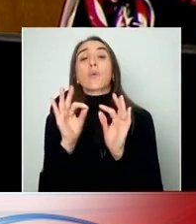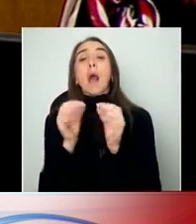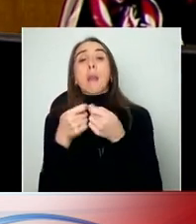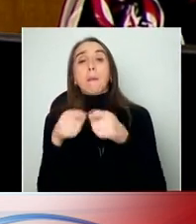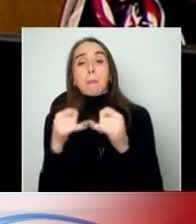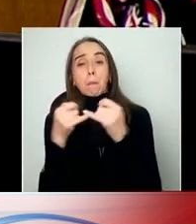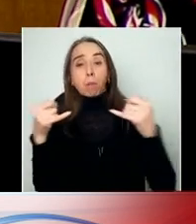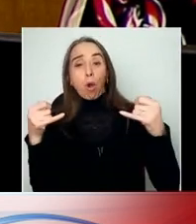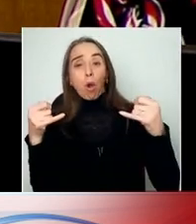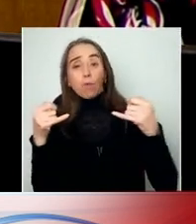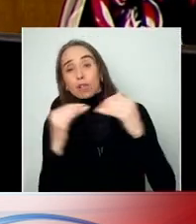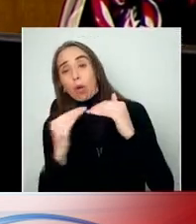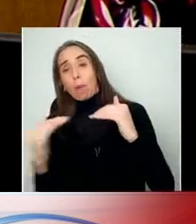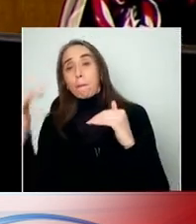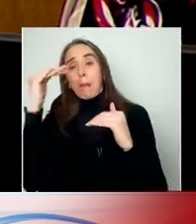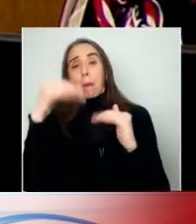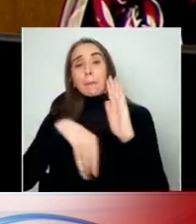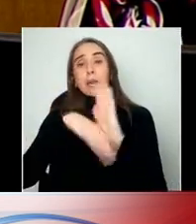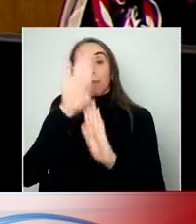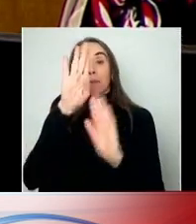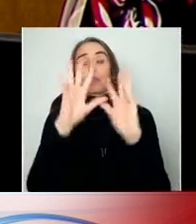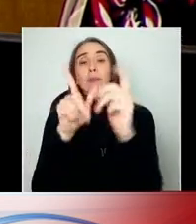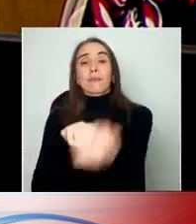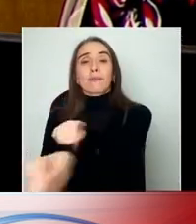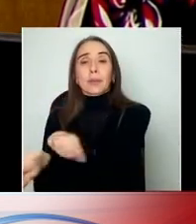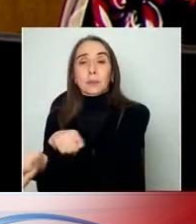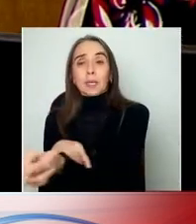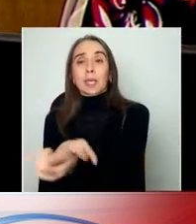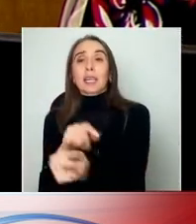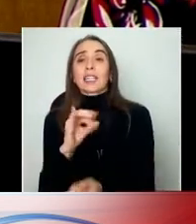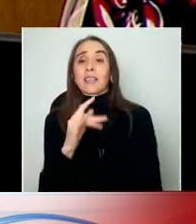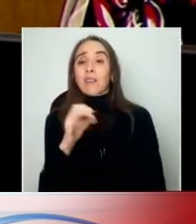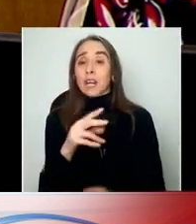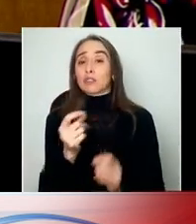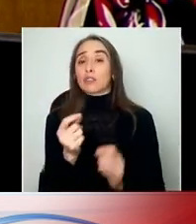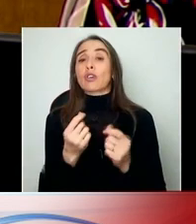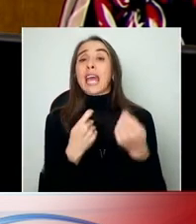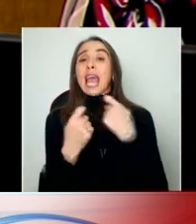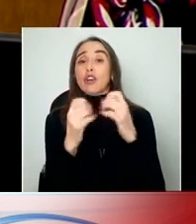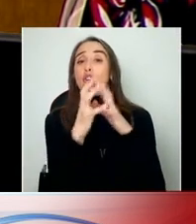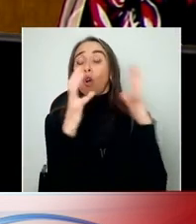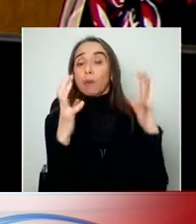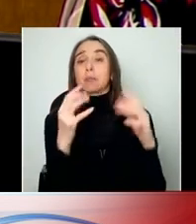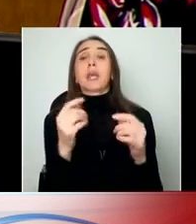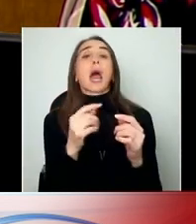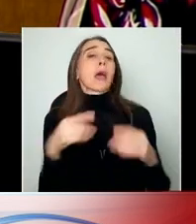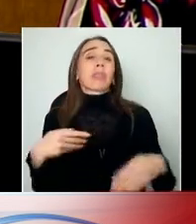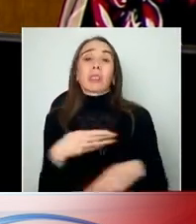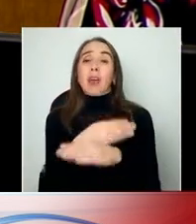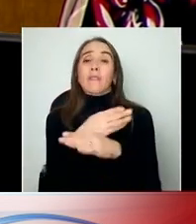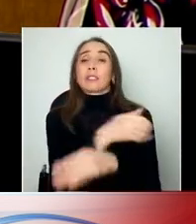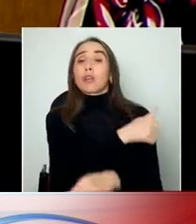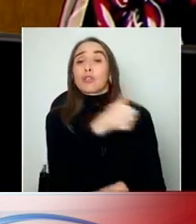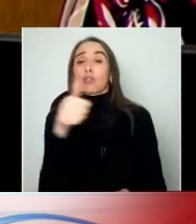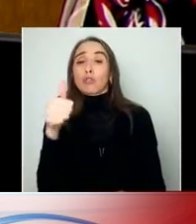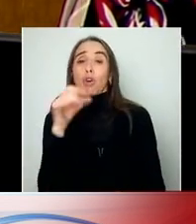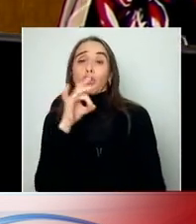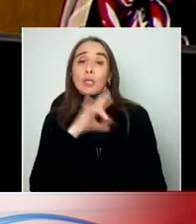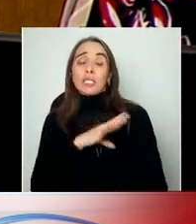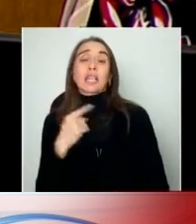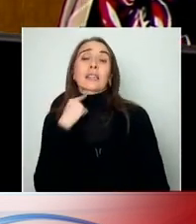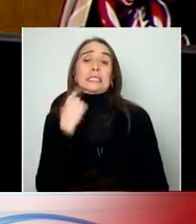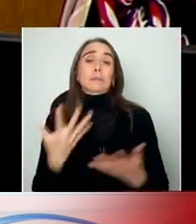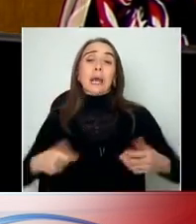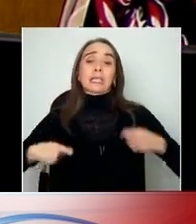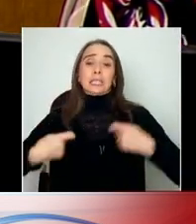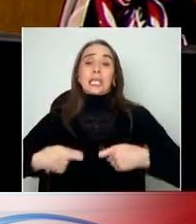de 2024 el diputado de revolución democrática Jorge Brito comentó que esto se reajustes son el piso salarial que